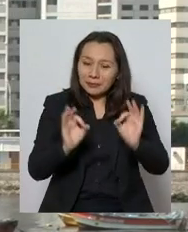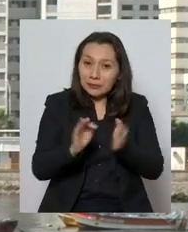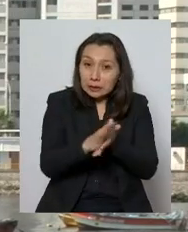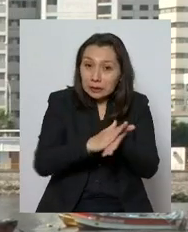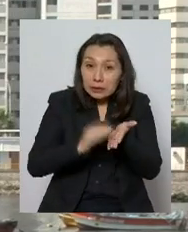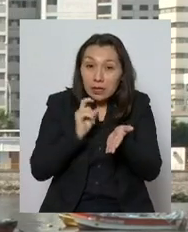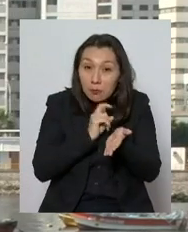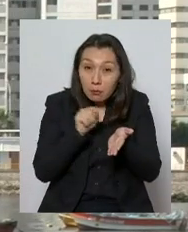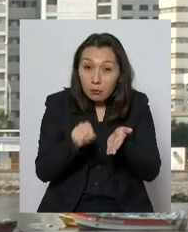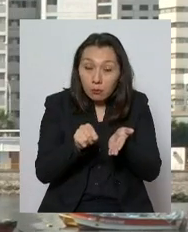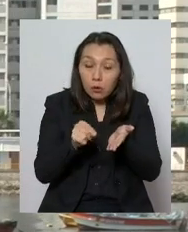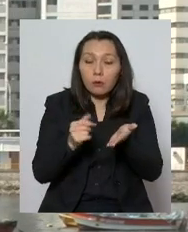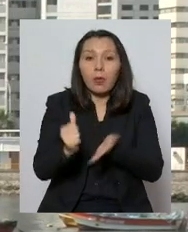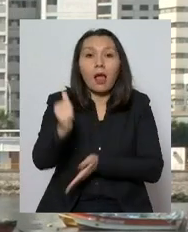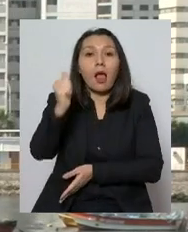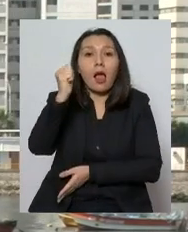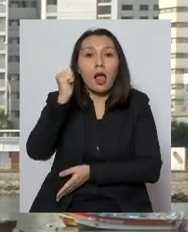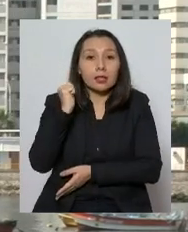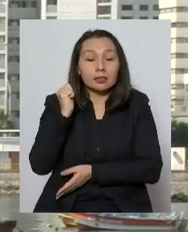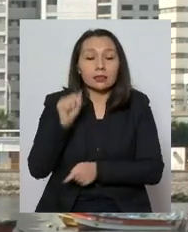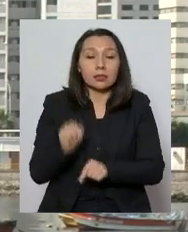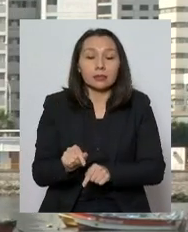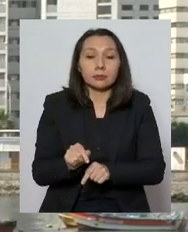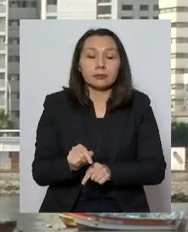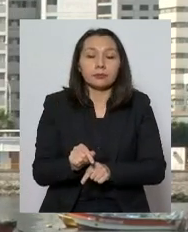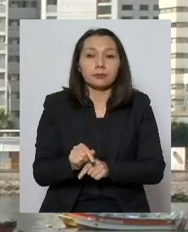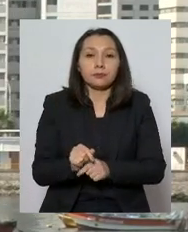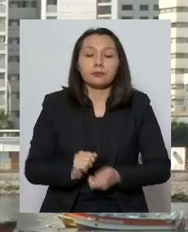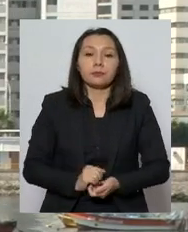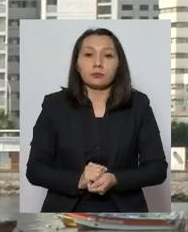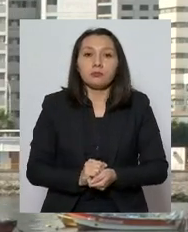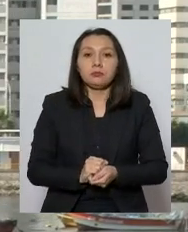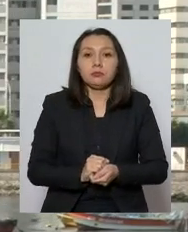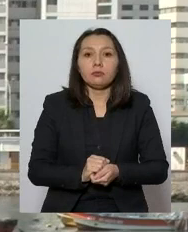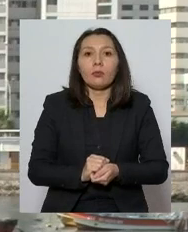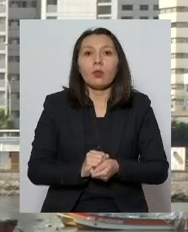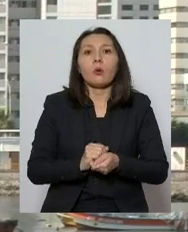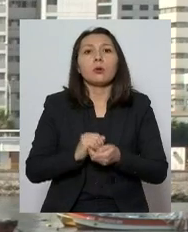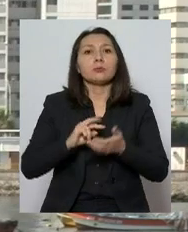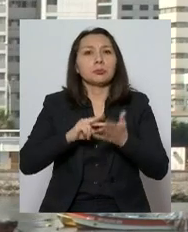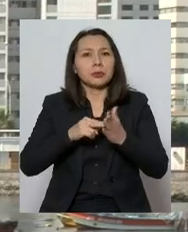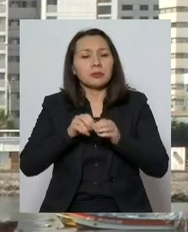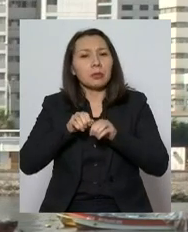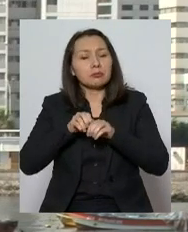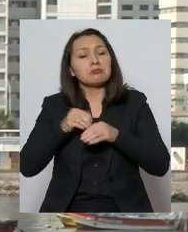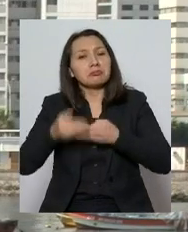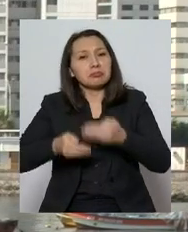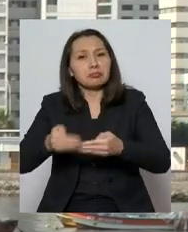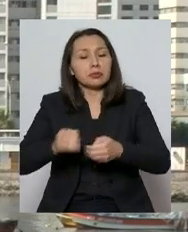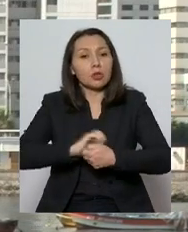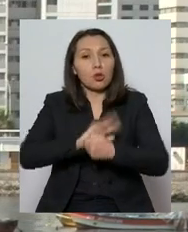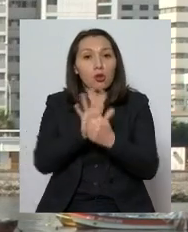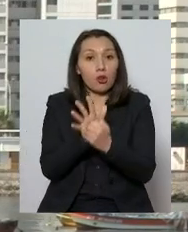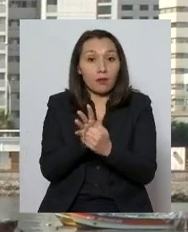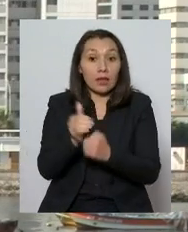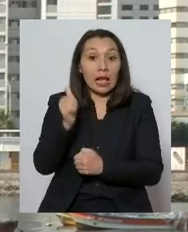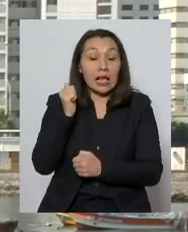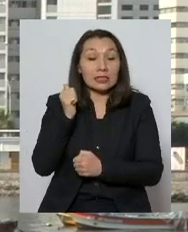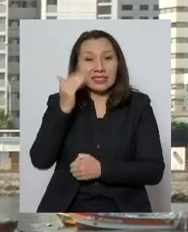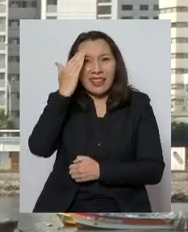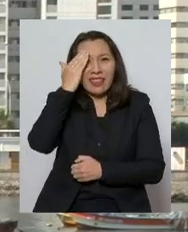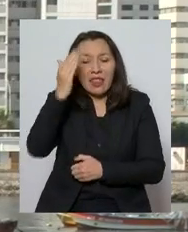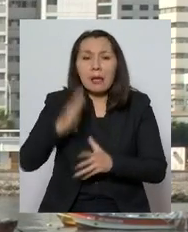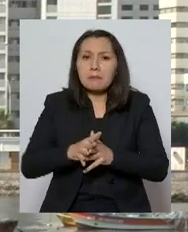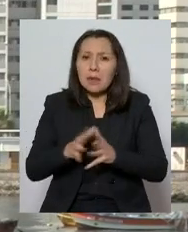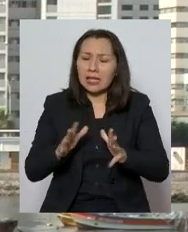punto, ayer en el curso de la epidemia por coronavirus fue el día